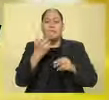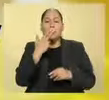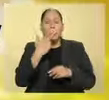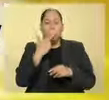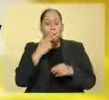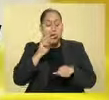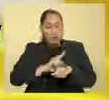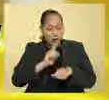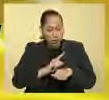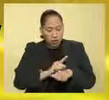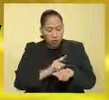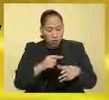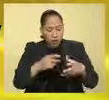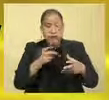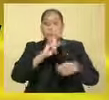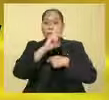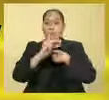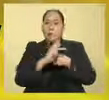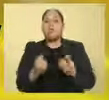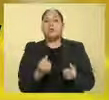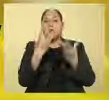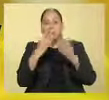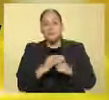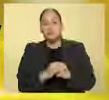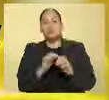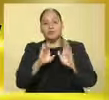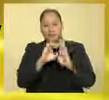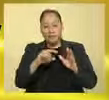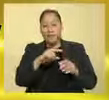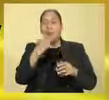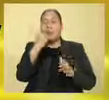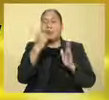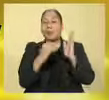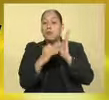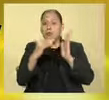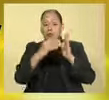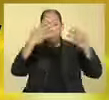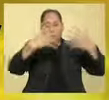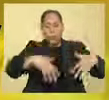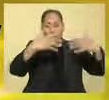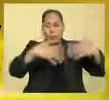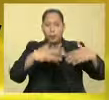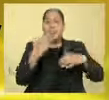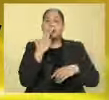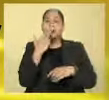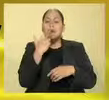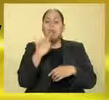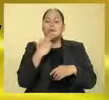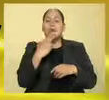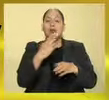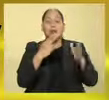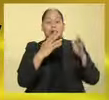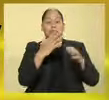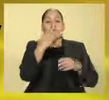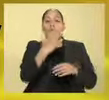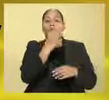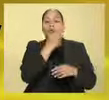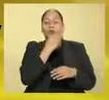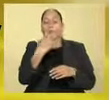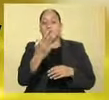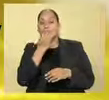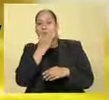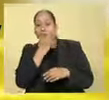producen diariamente en nuestro país. Ah, claro, se producen 1 millón de cigarros cada